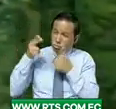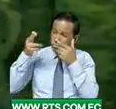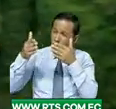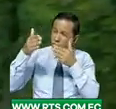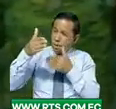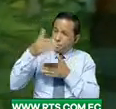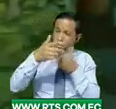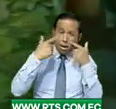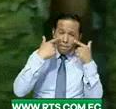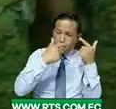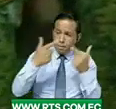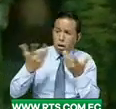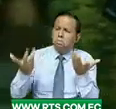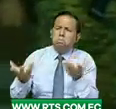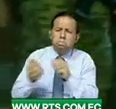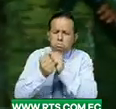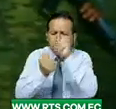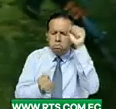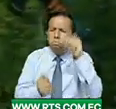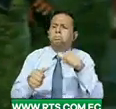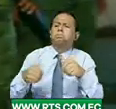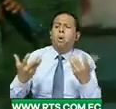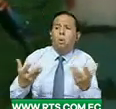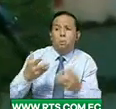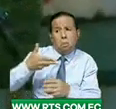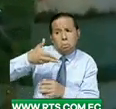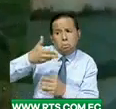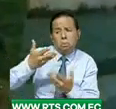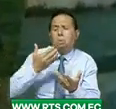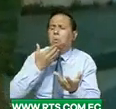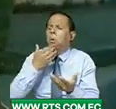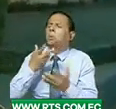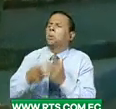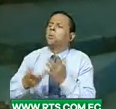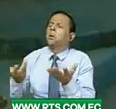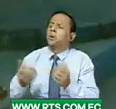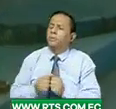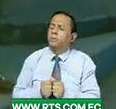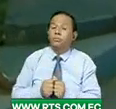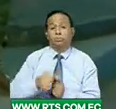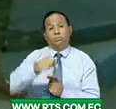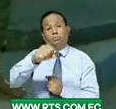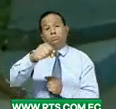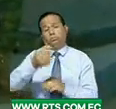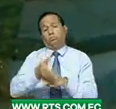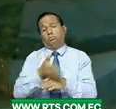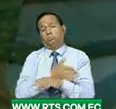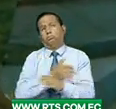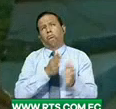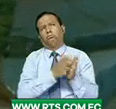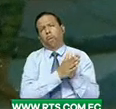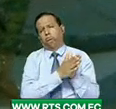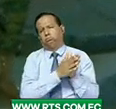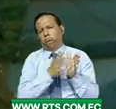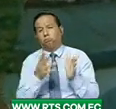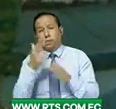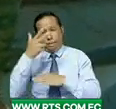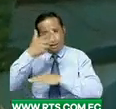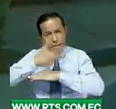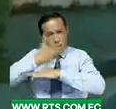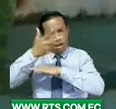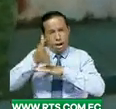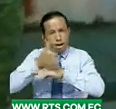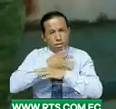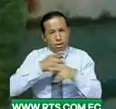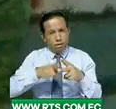¿han encontrado armas, algunas municiones? Sí, exactamente. Durante el transcurso de estos 3 días que ha